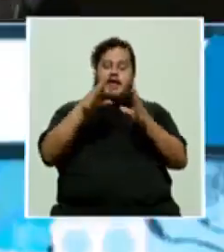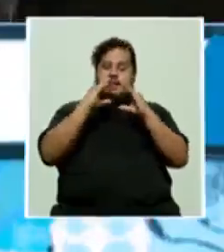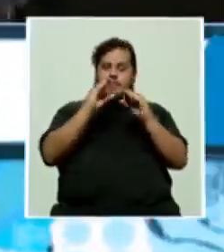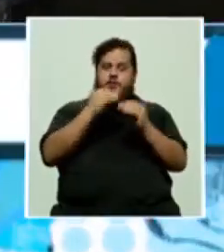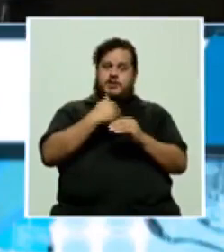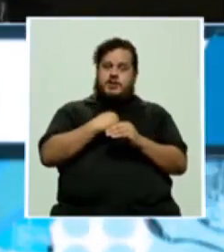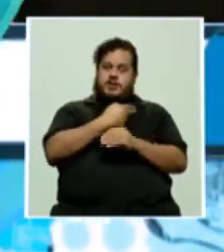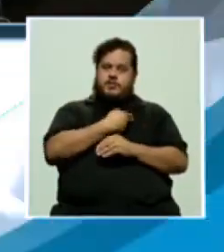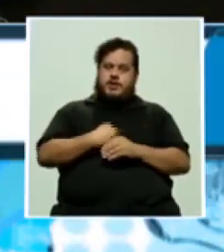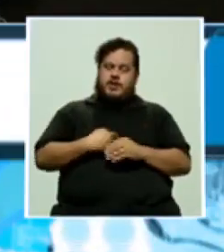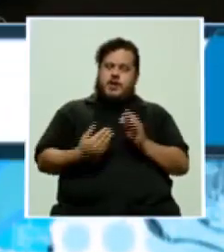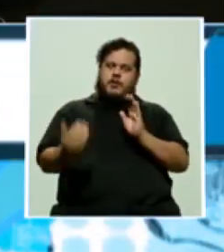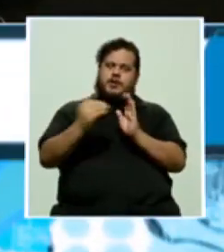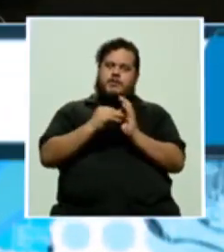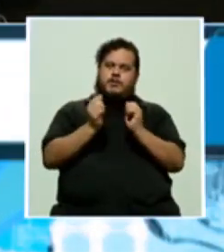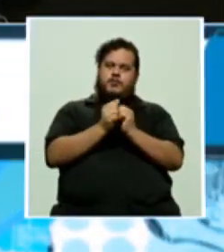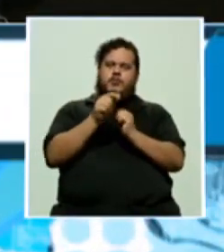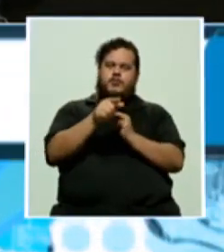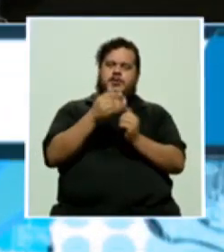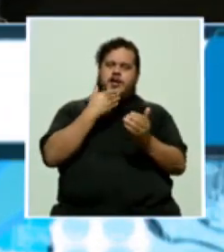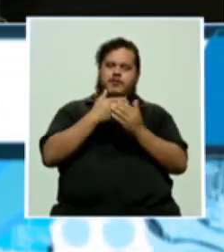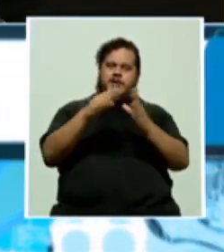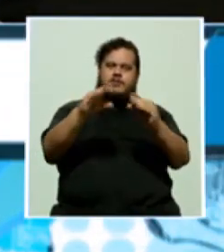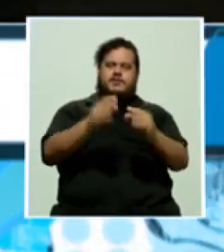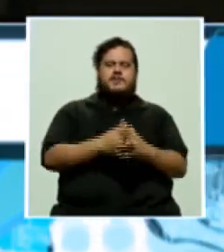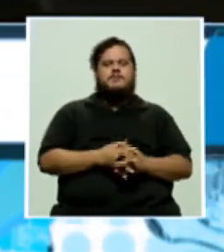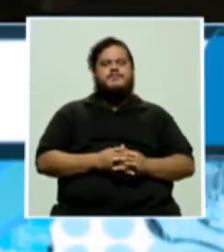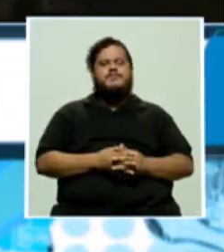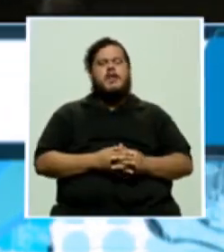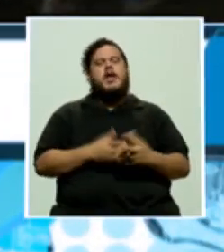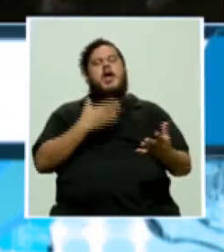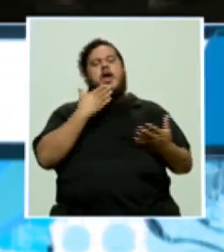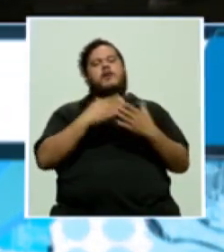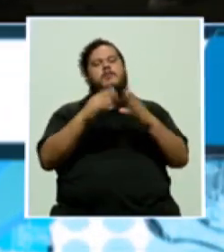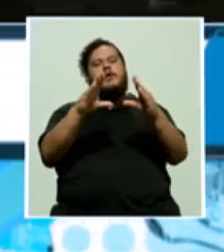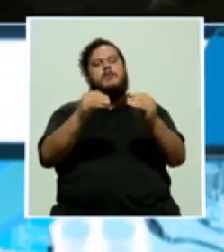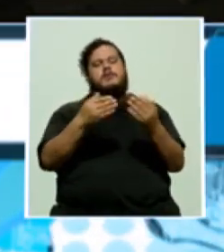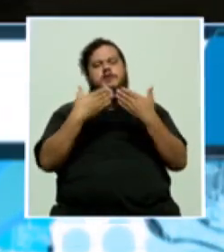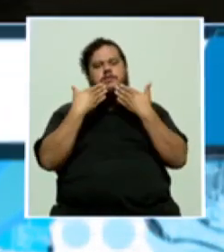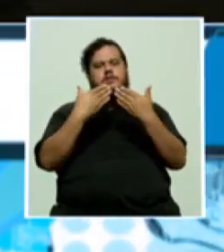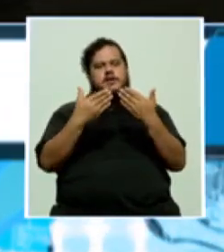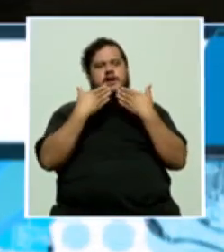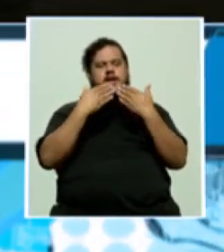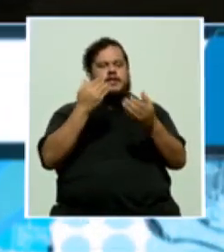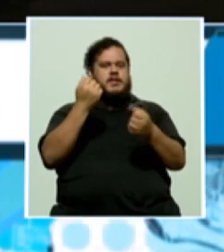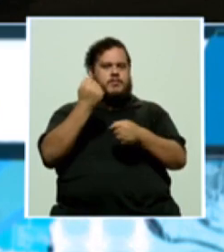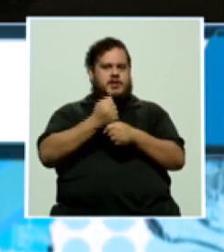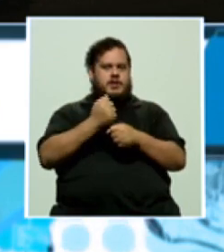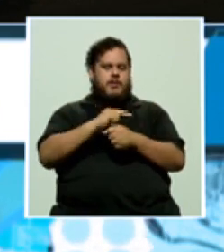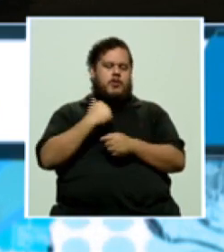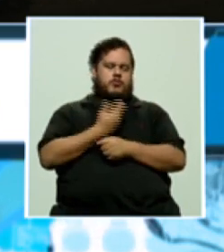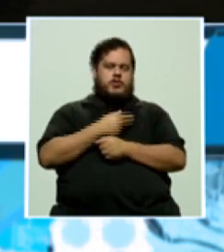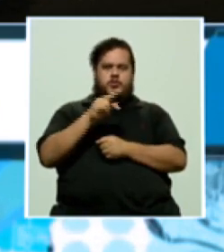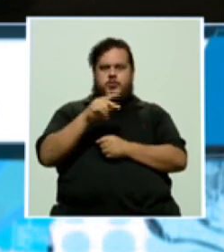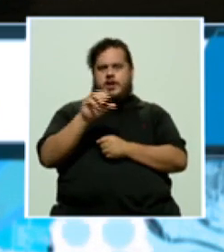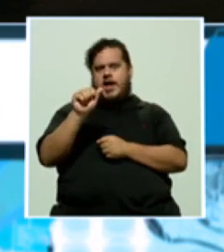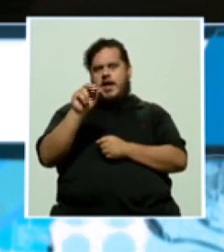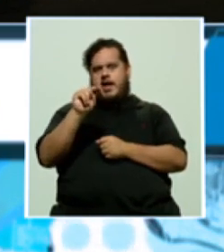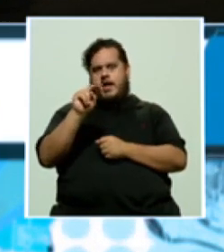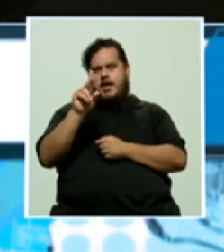Heredia. Regreso con usted al estudio. Buenas noches. Buenas noches, muchas gracias por el trabajo de nuestro compañero Andrés